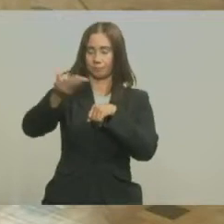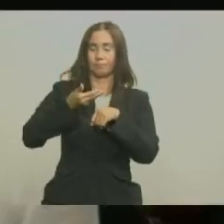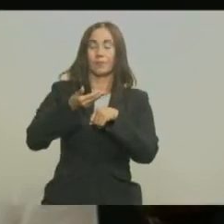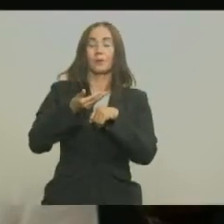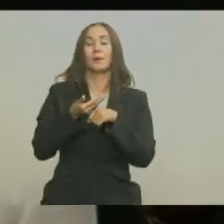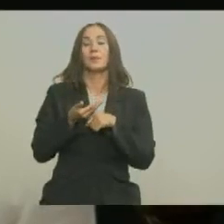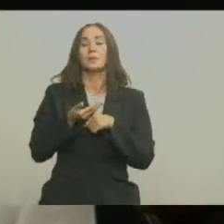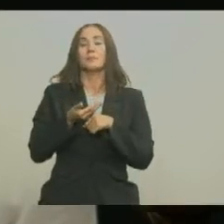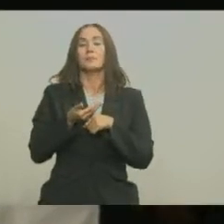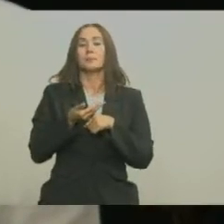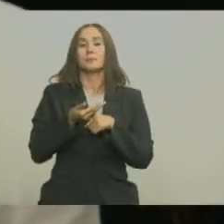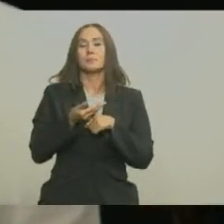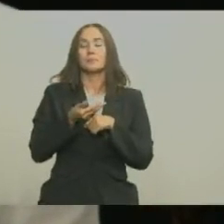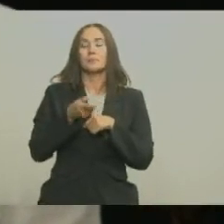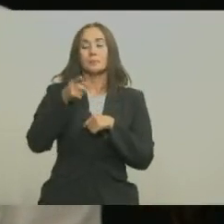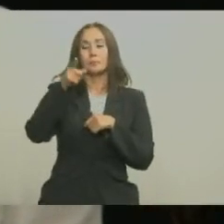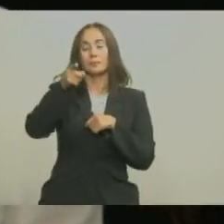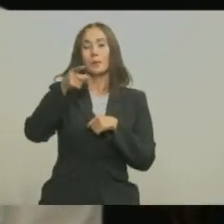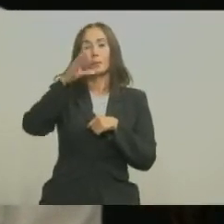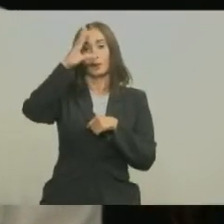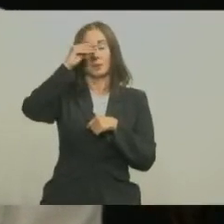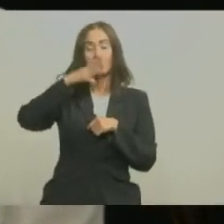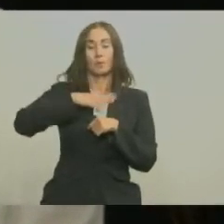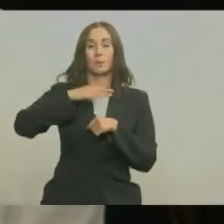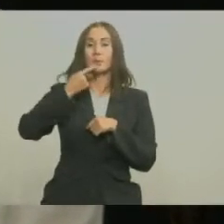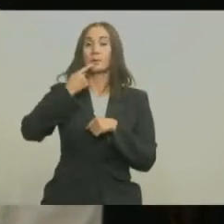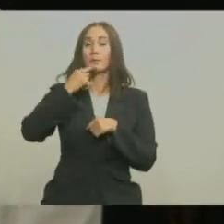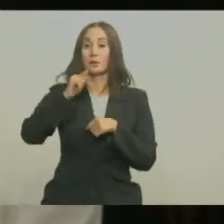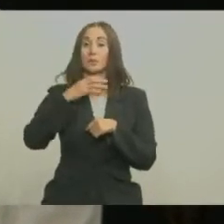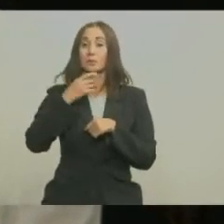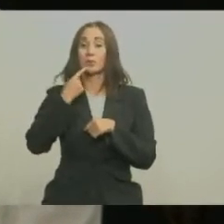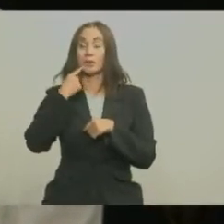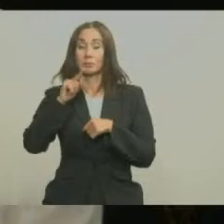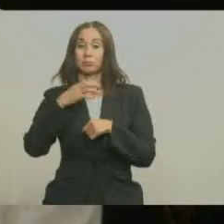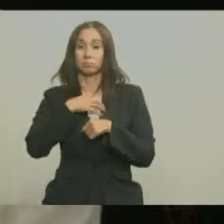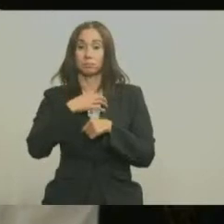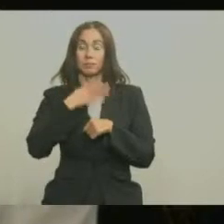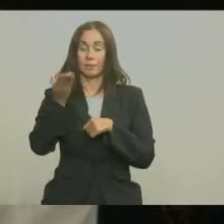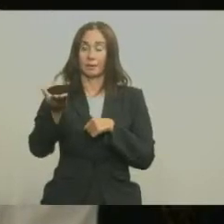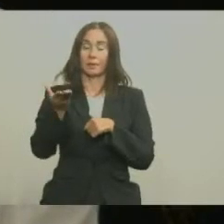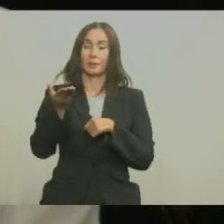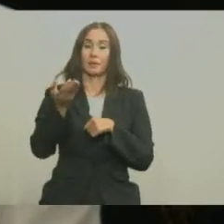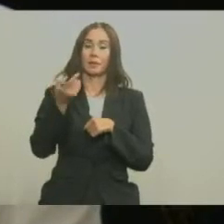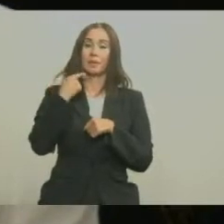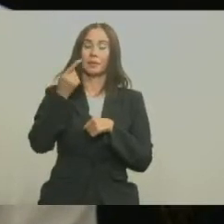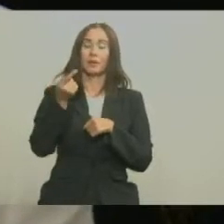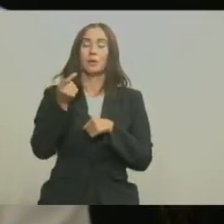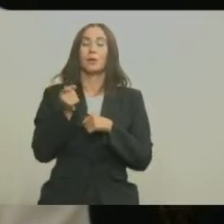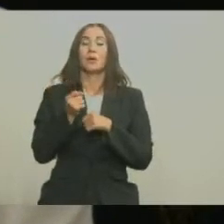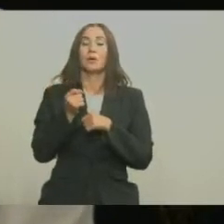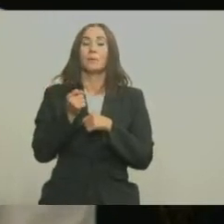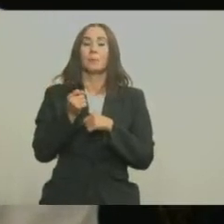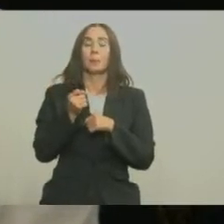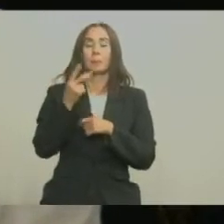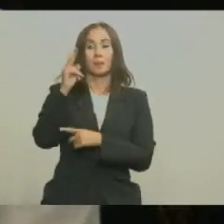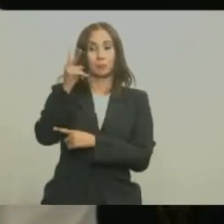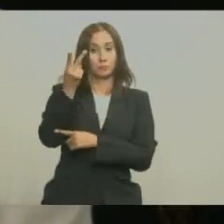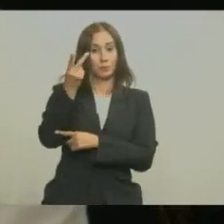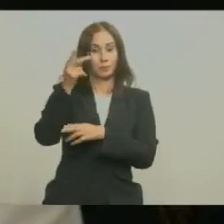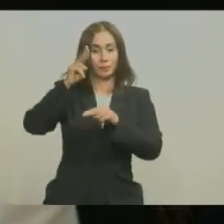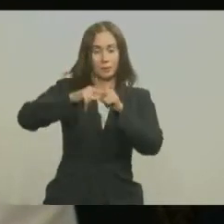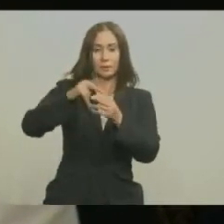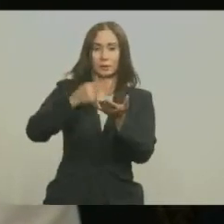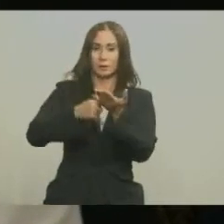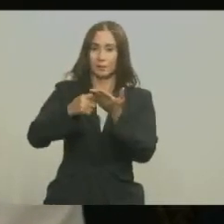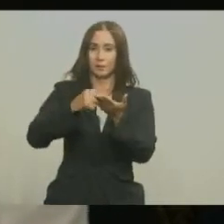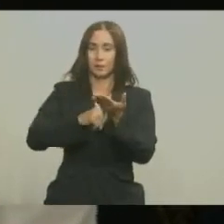con el actor Juan Fernández. Hemos tenido 2 conversaciones con él. De hecho, en la segunda, él